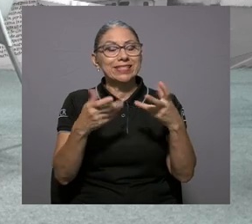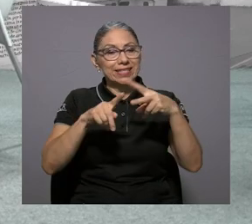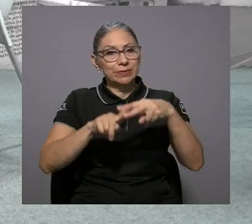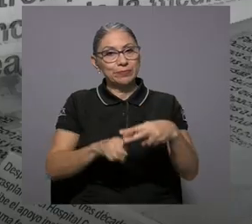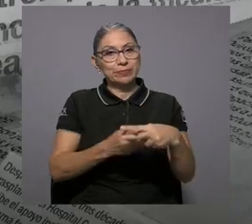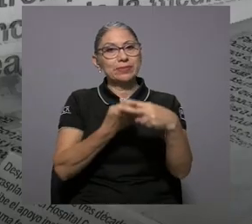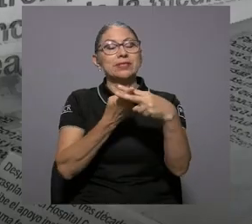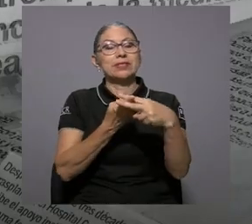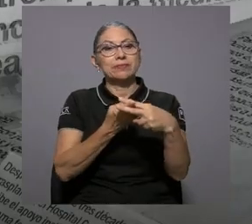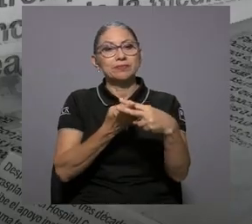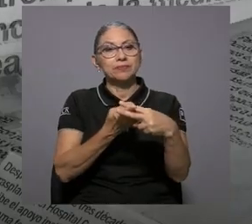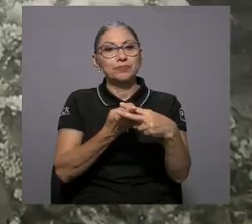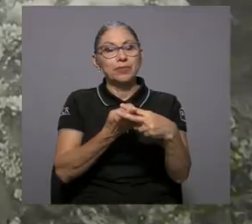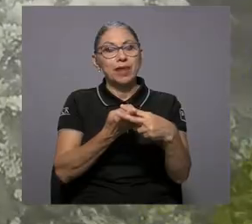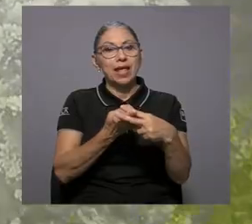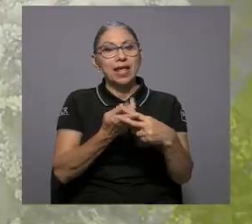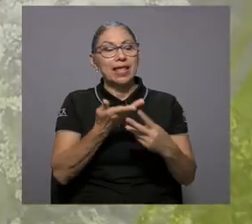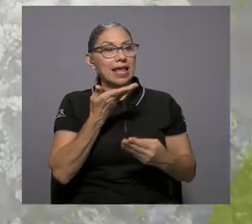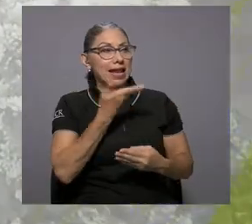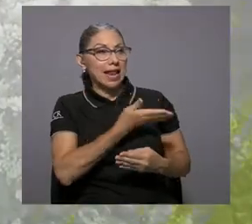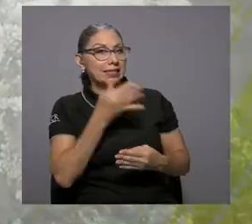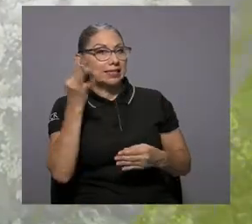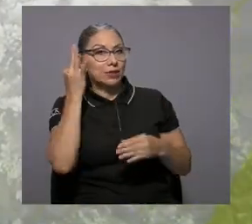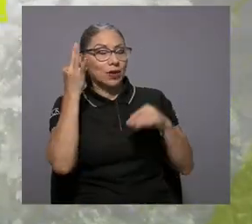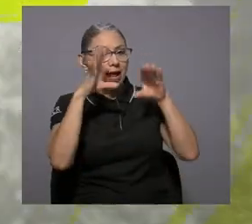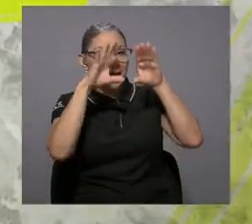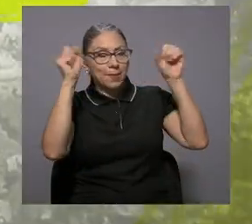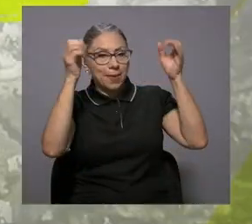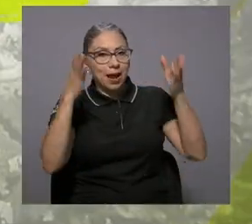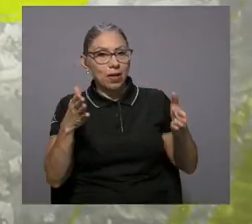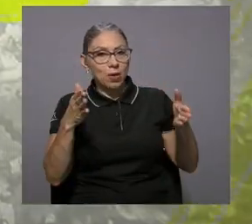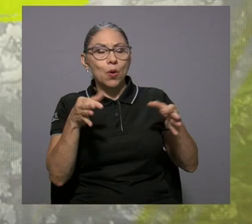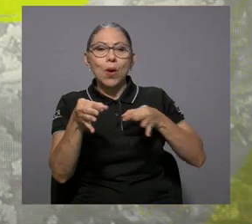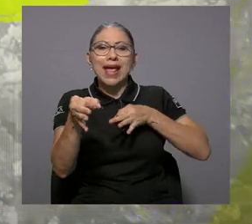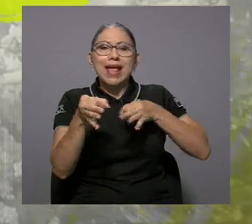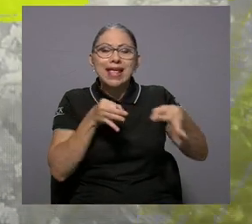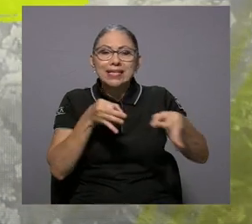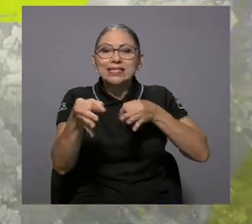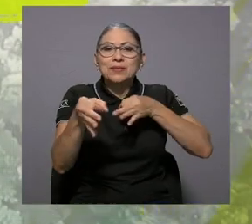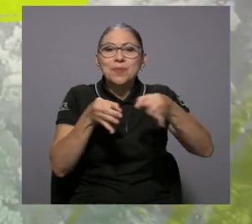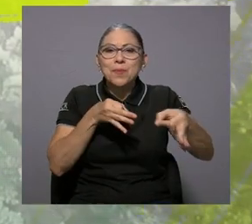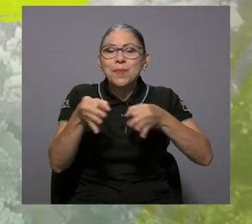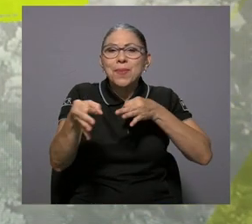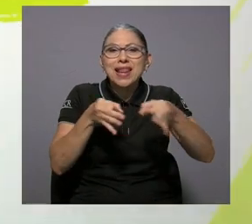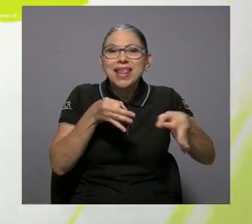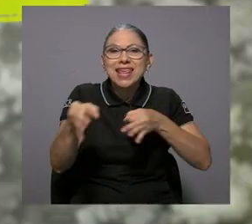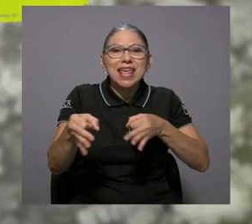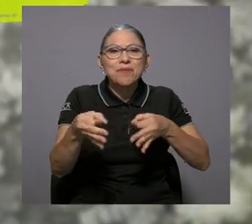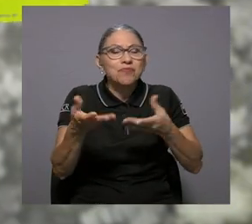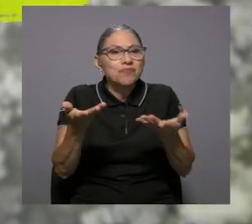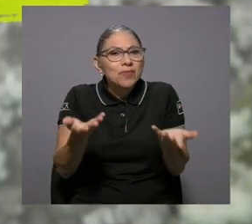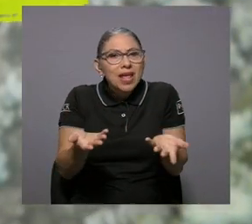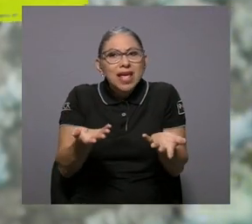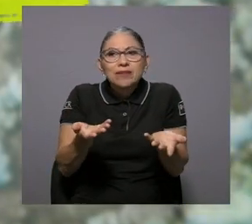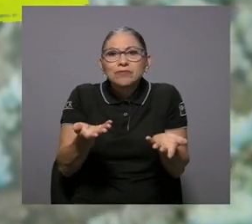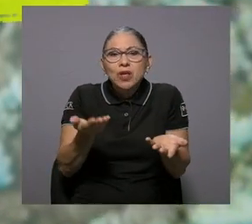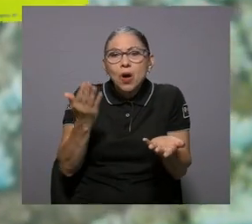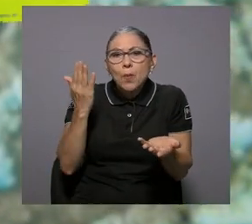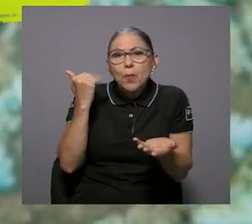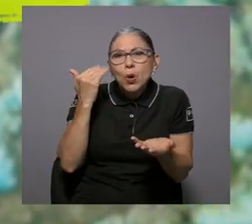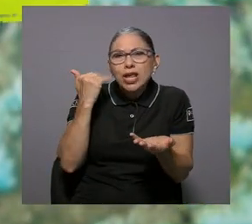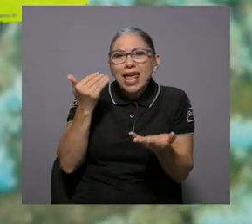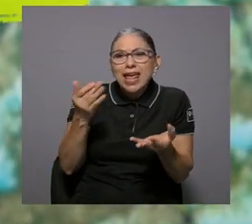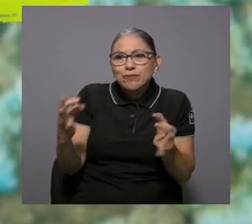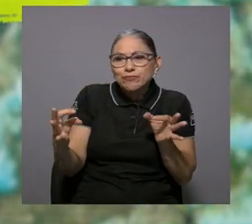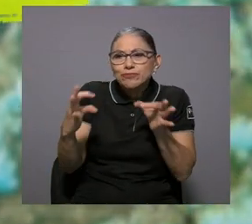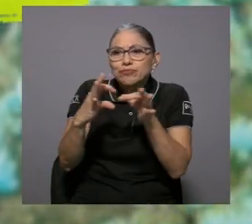a que la señora embajadora, nos explique un poco de qué trata esa cooperación, por qué miraron a